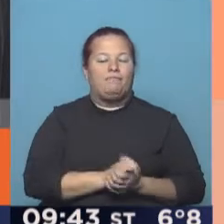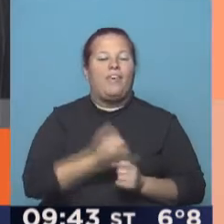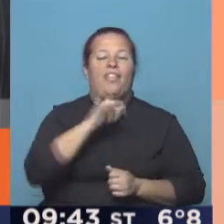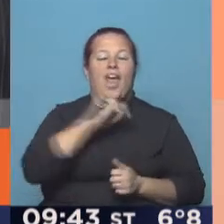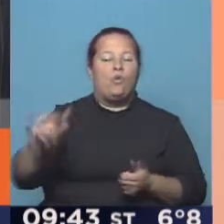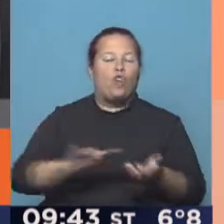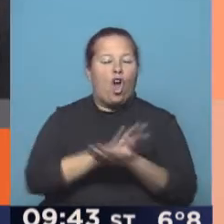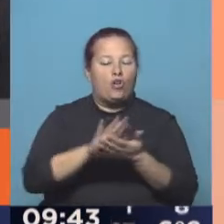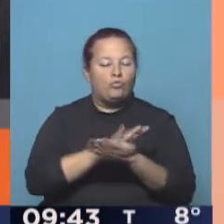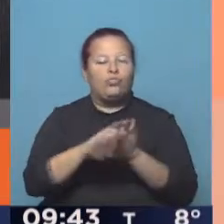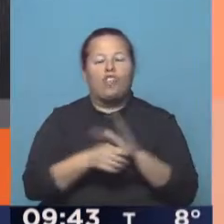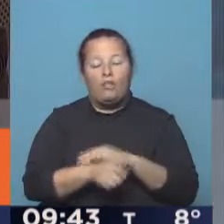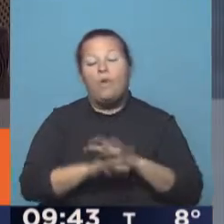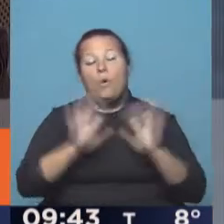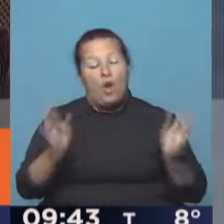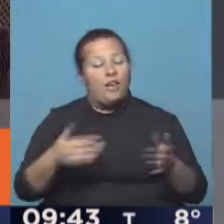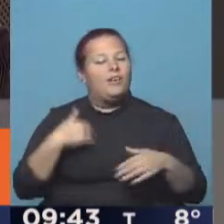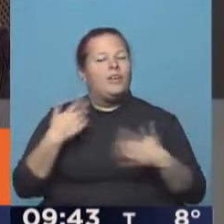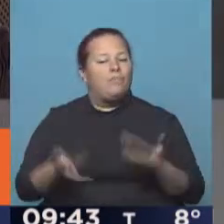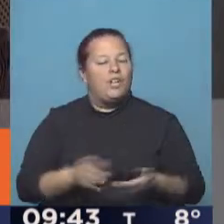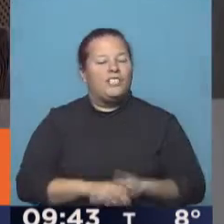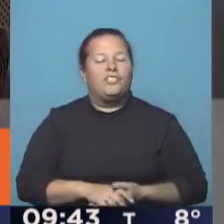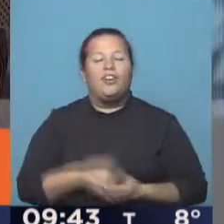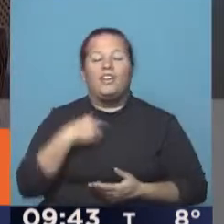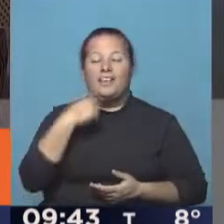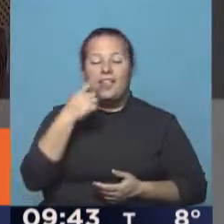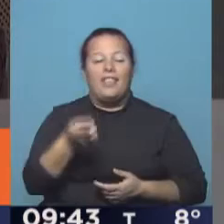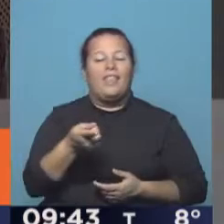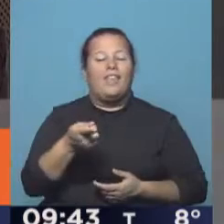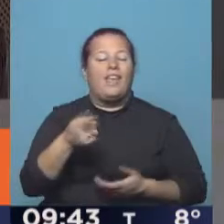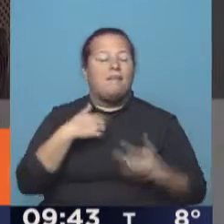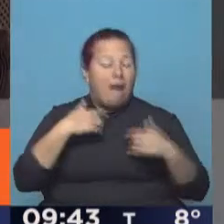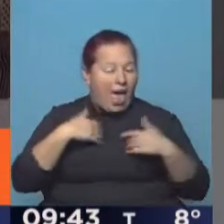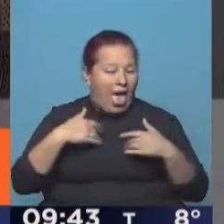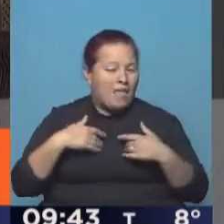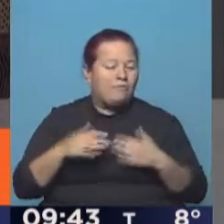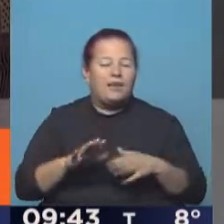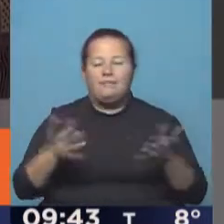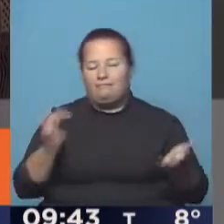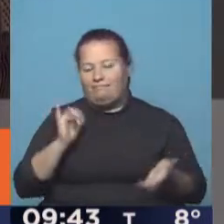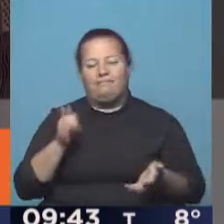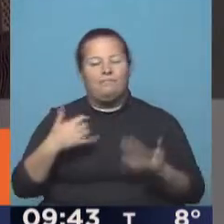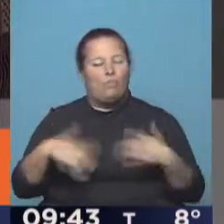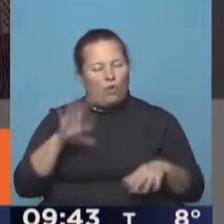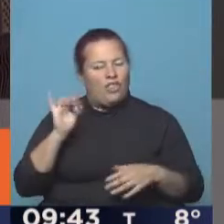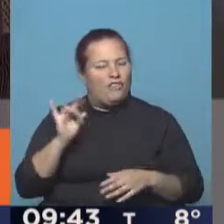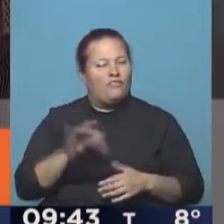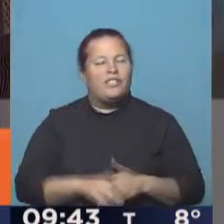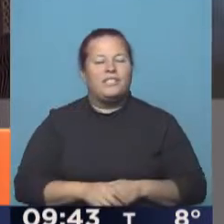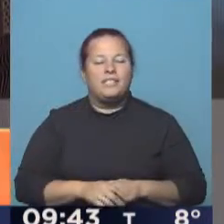denuncias de corrupción? Bueno, por eso te estaba diciendo, ¿no? Para mí, obviamente, muy duras,